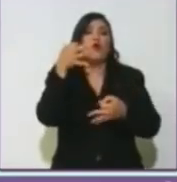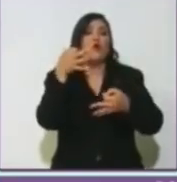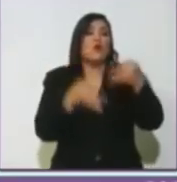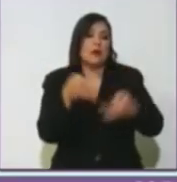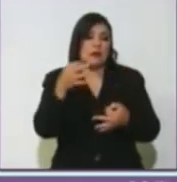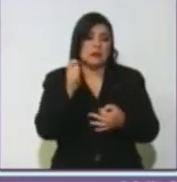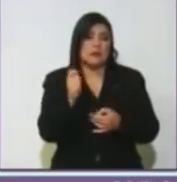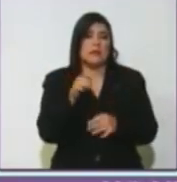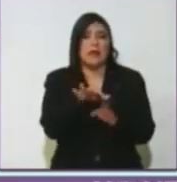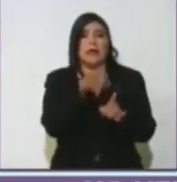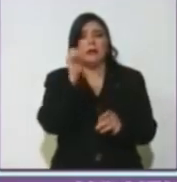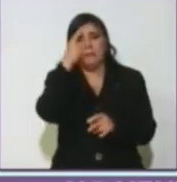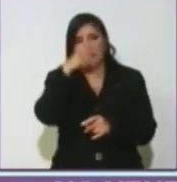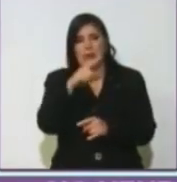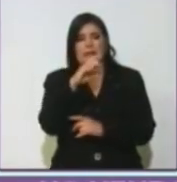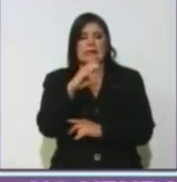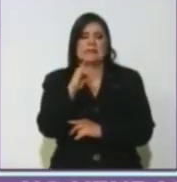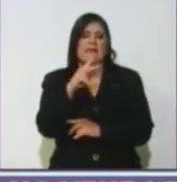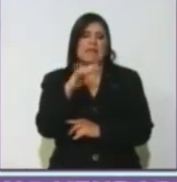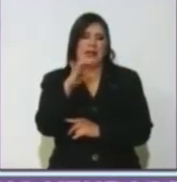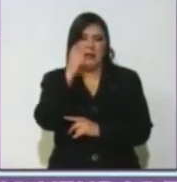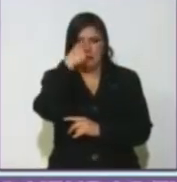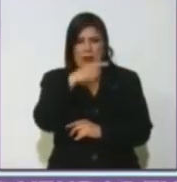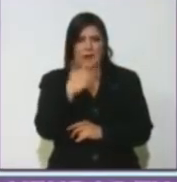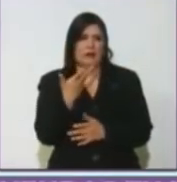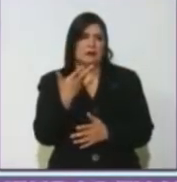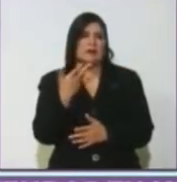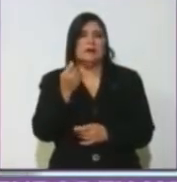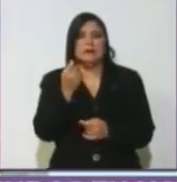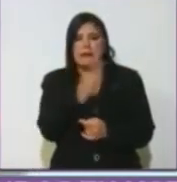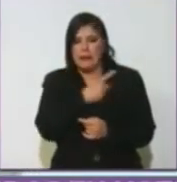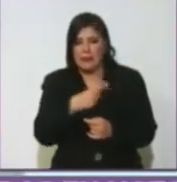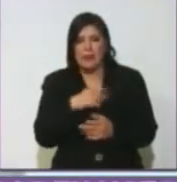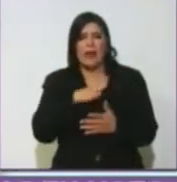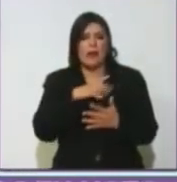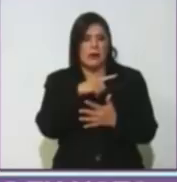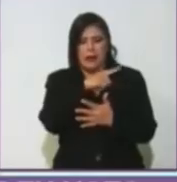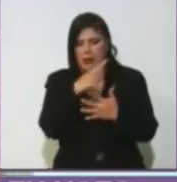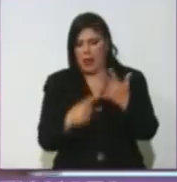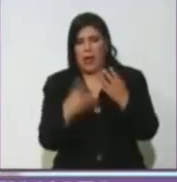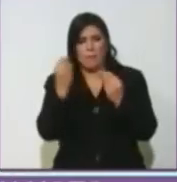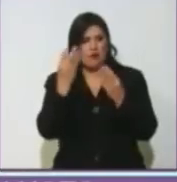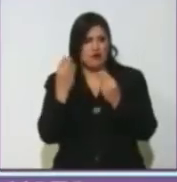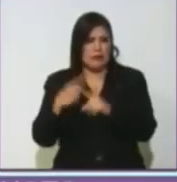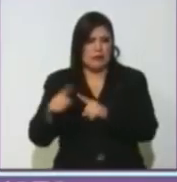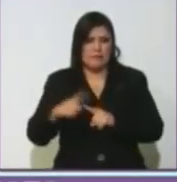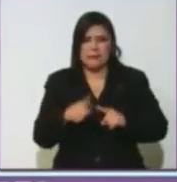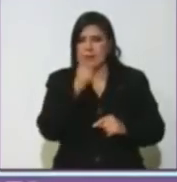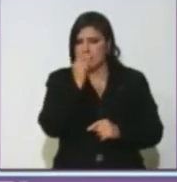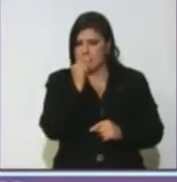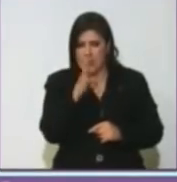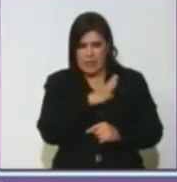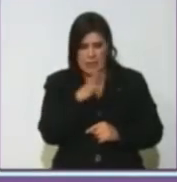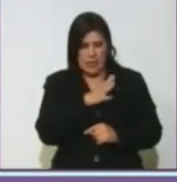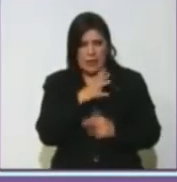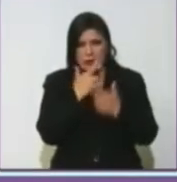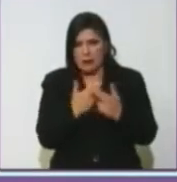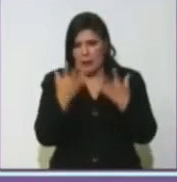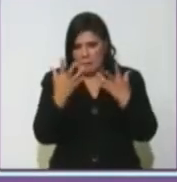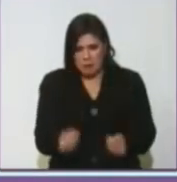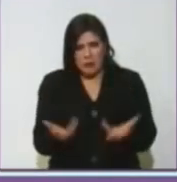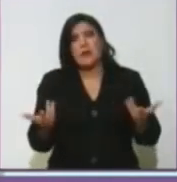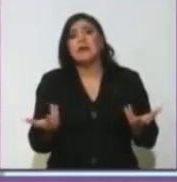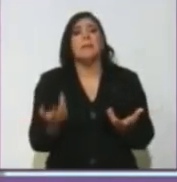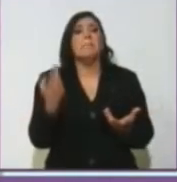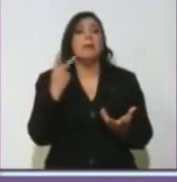de justicia cívica que lo podemos desarrollar tenemos muchas policías hay mucha policía y sin embargo